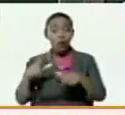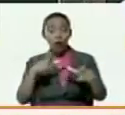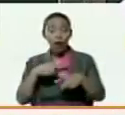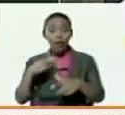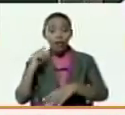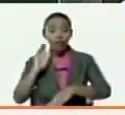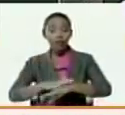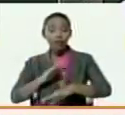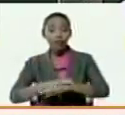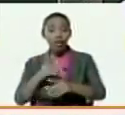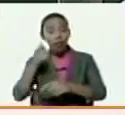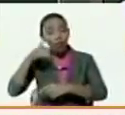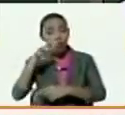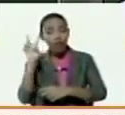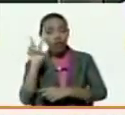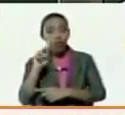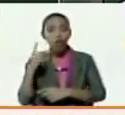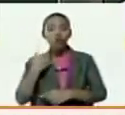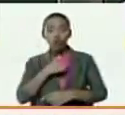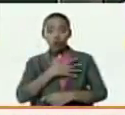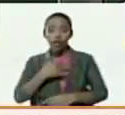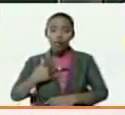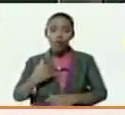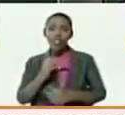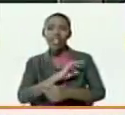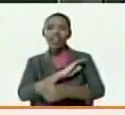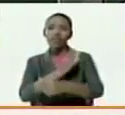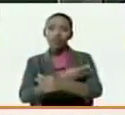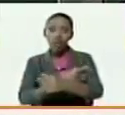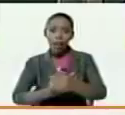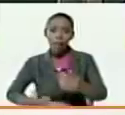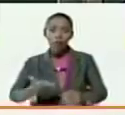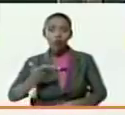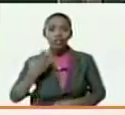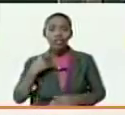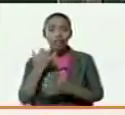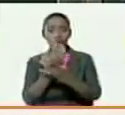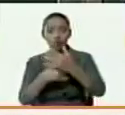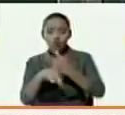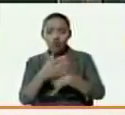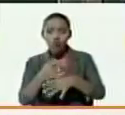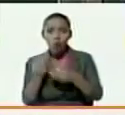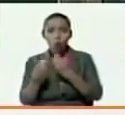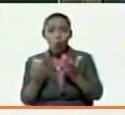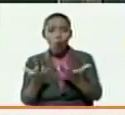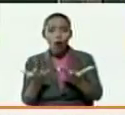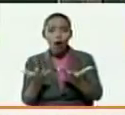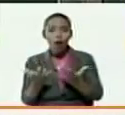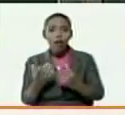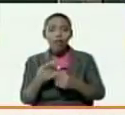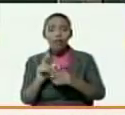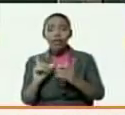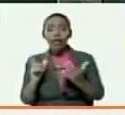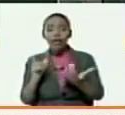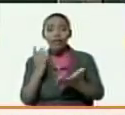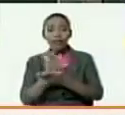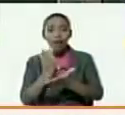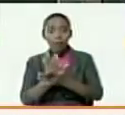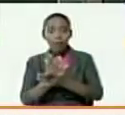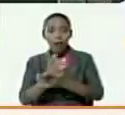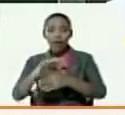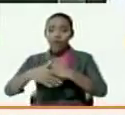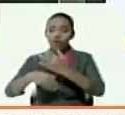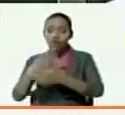Nosotros hemos querido reforzar la importancia del lavado de manos. Una técnica adecuada del lavado de manos disminuye hasta en un 50%